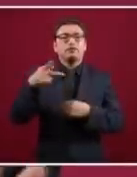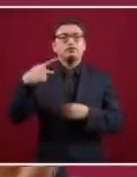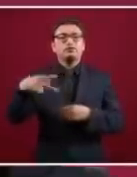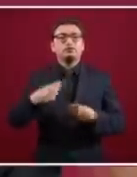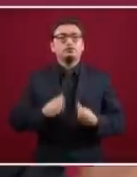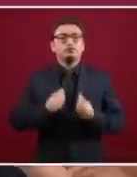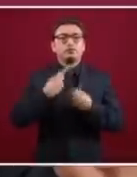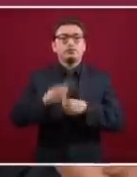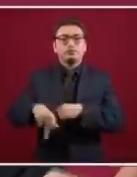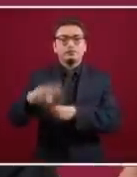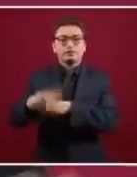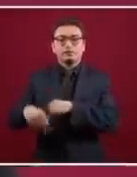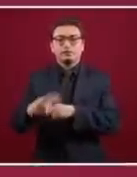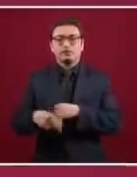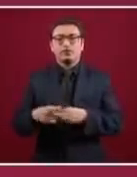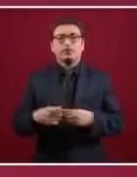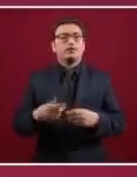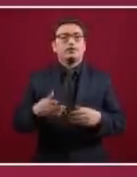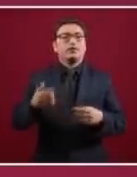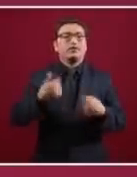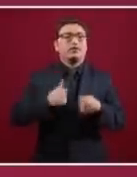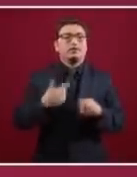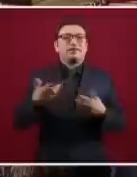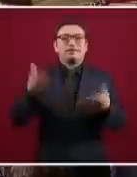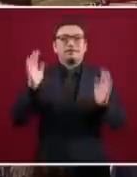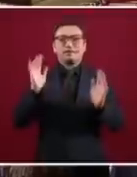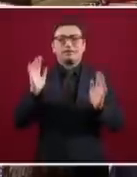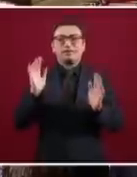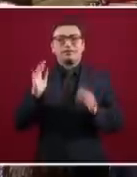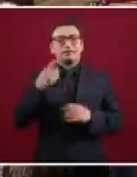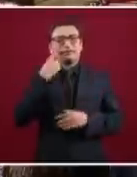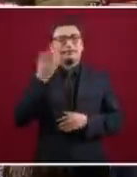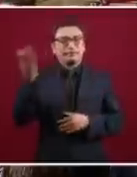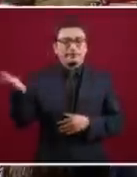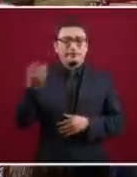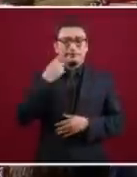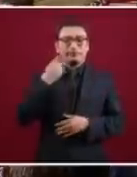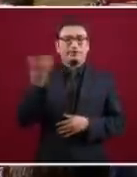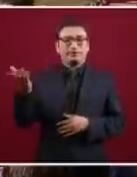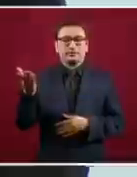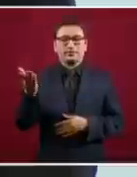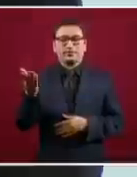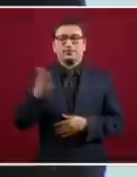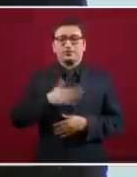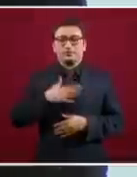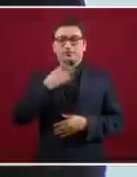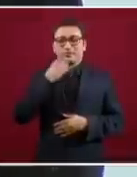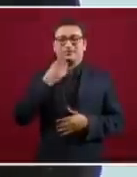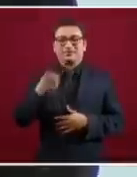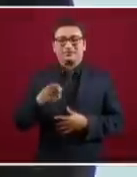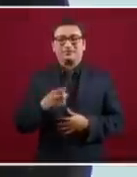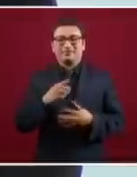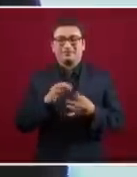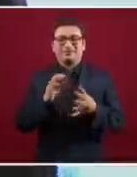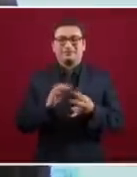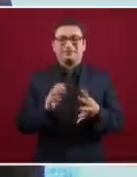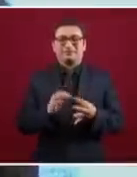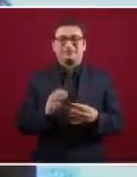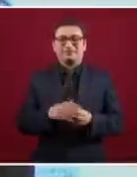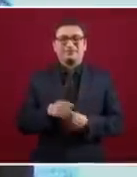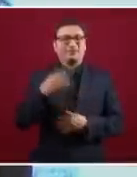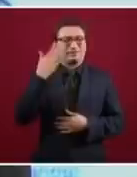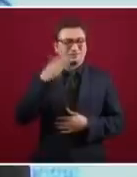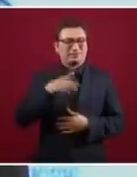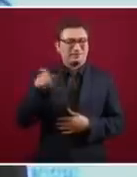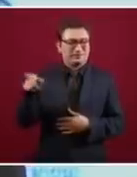este meeting hasta les voy a comentar saben